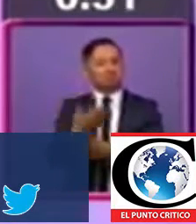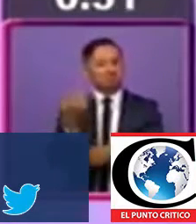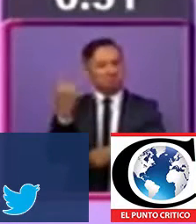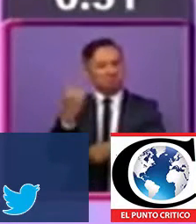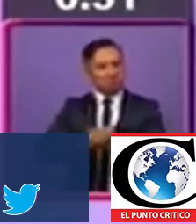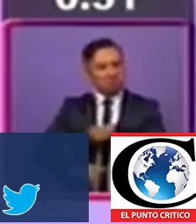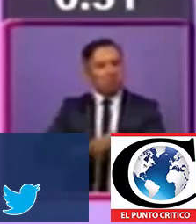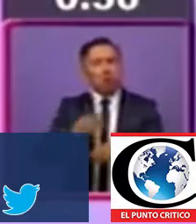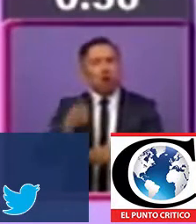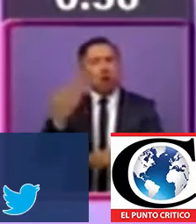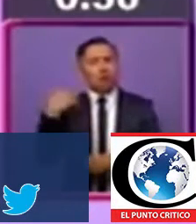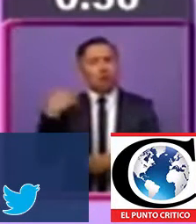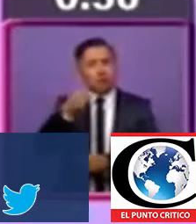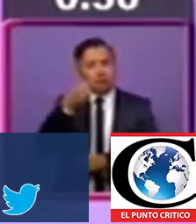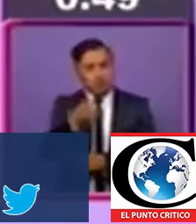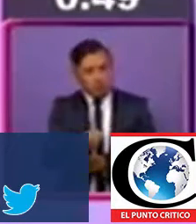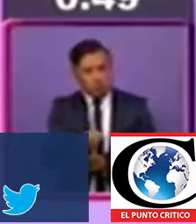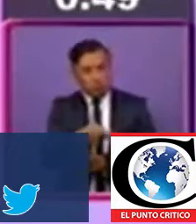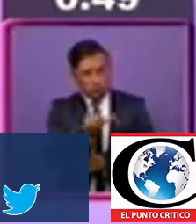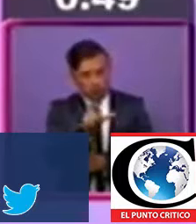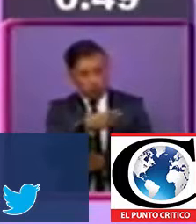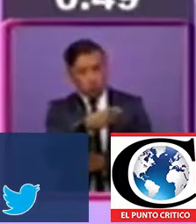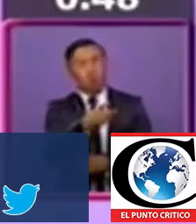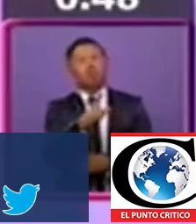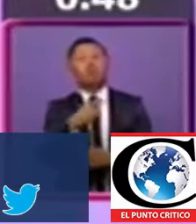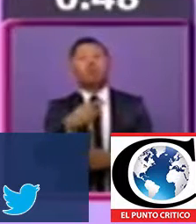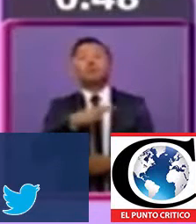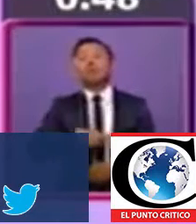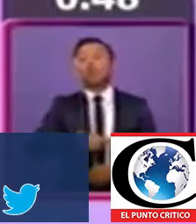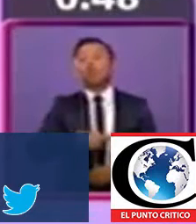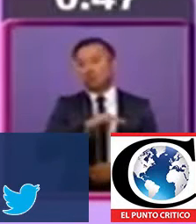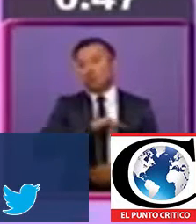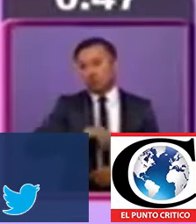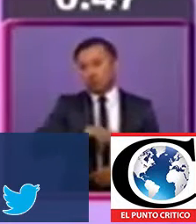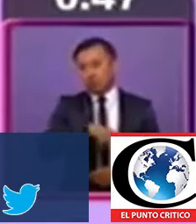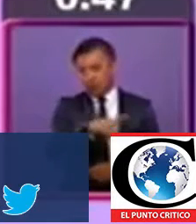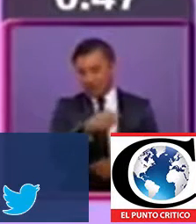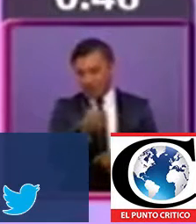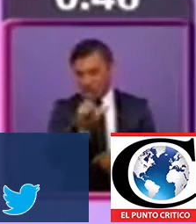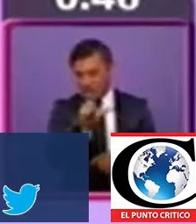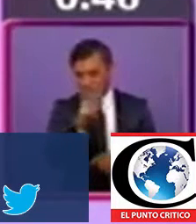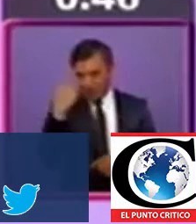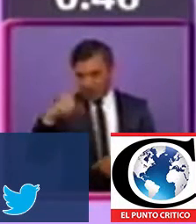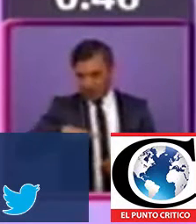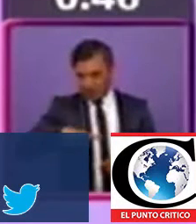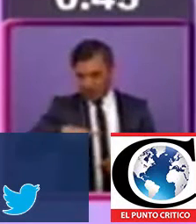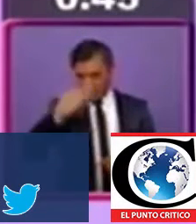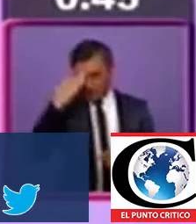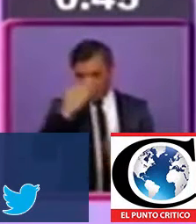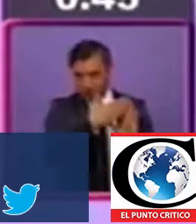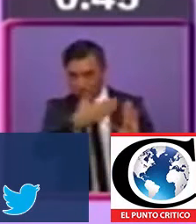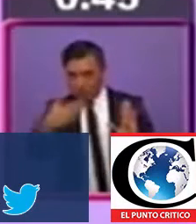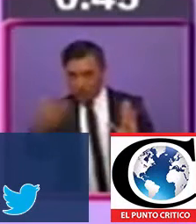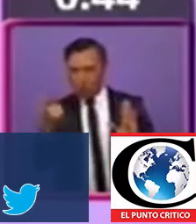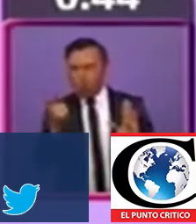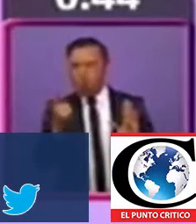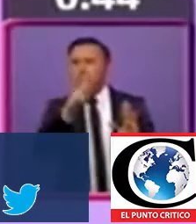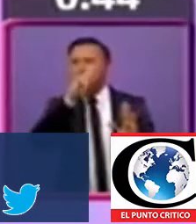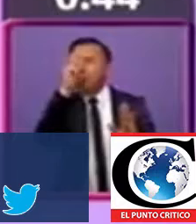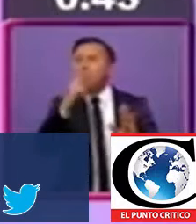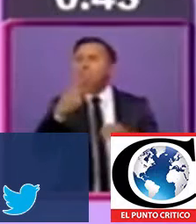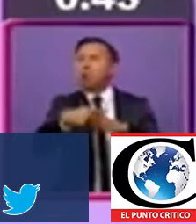en caso de que uno llegue tarde o falte, también se le puede descontar, y también por la